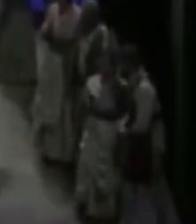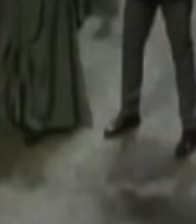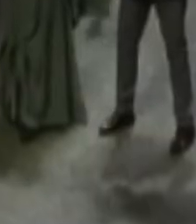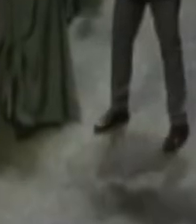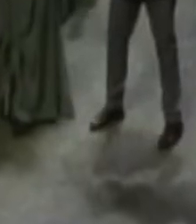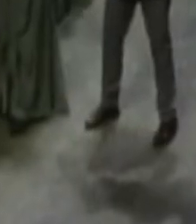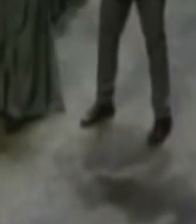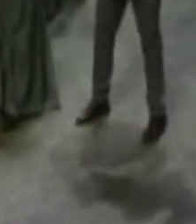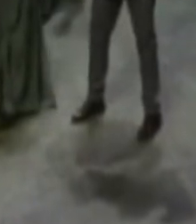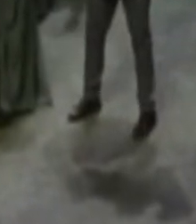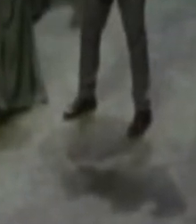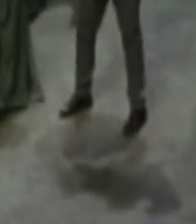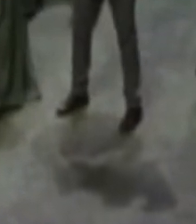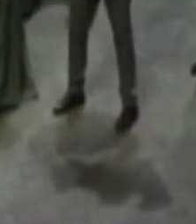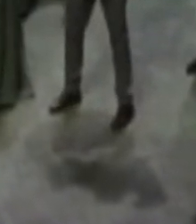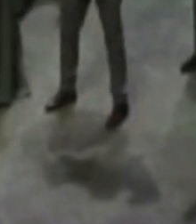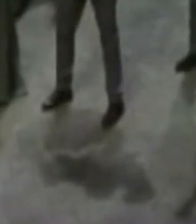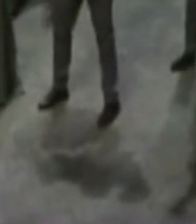de la noche.